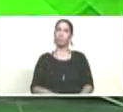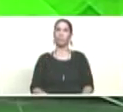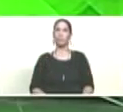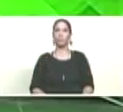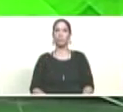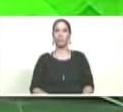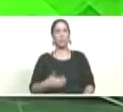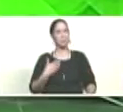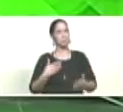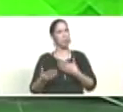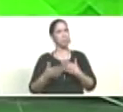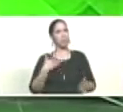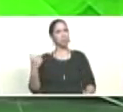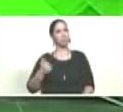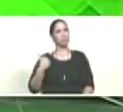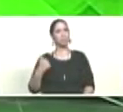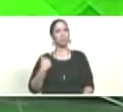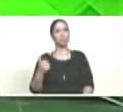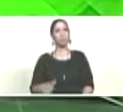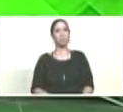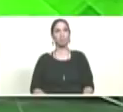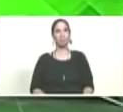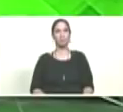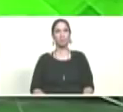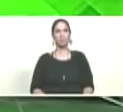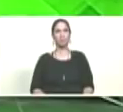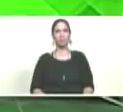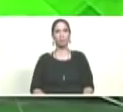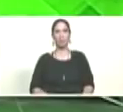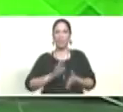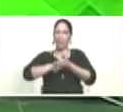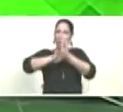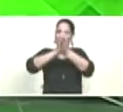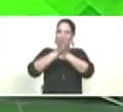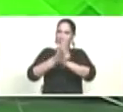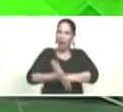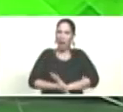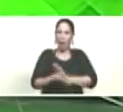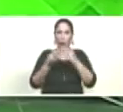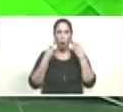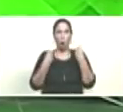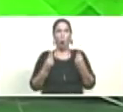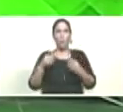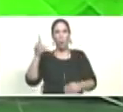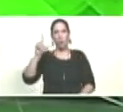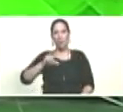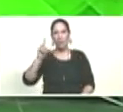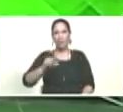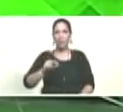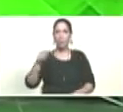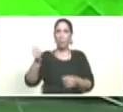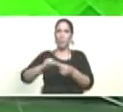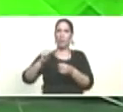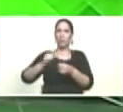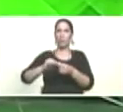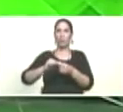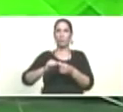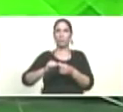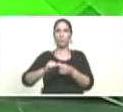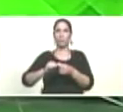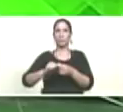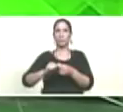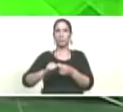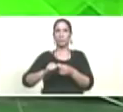pase lo que pase, y acabar con la dependencia del rentismo petrolero que le